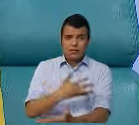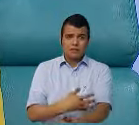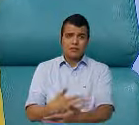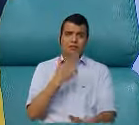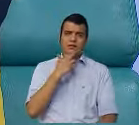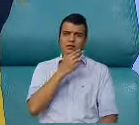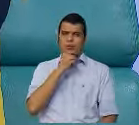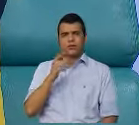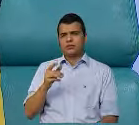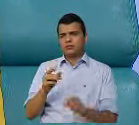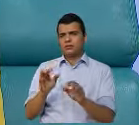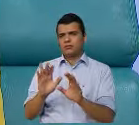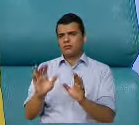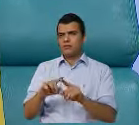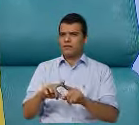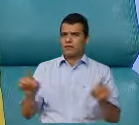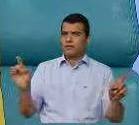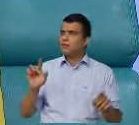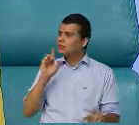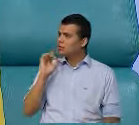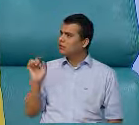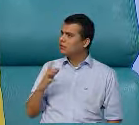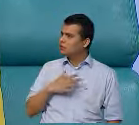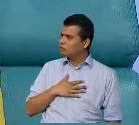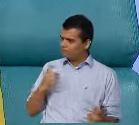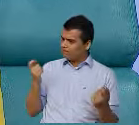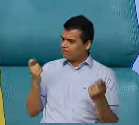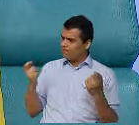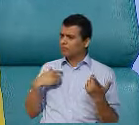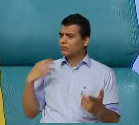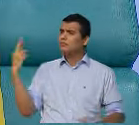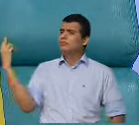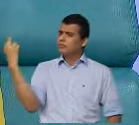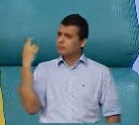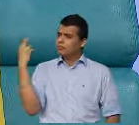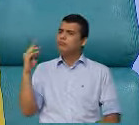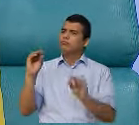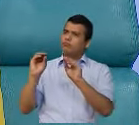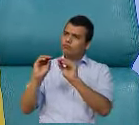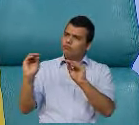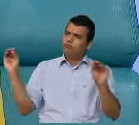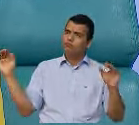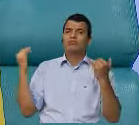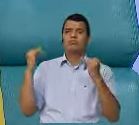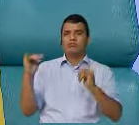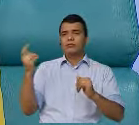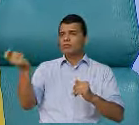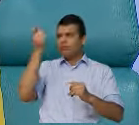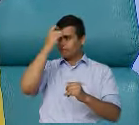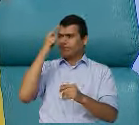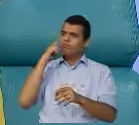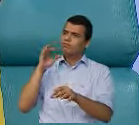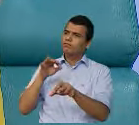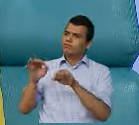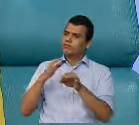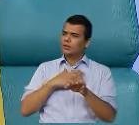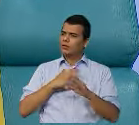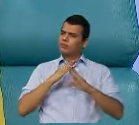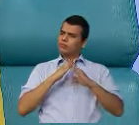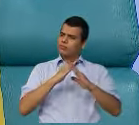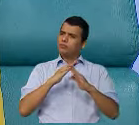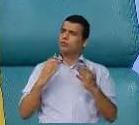cómo podemos prevenirla. Yo creo que esto se ha repetido en diferentes ocasiones, pero es necesario que lo tengamos muy en claro. ¿Cómo prevenimos una diabetes